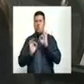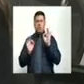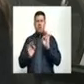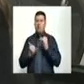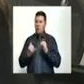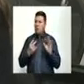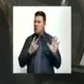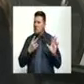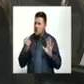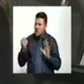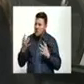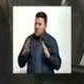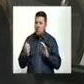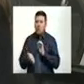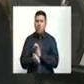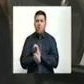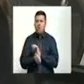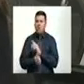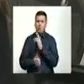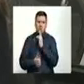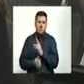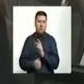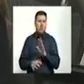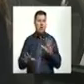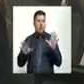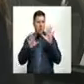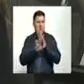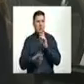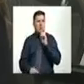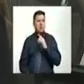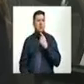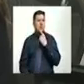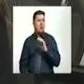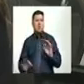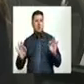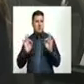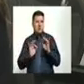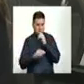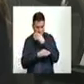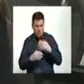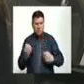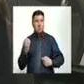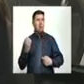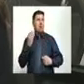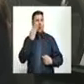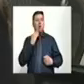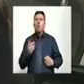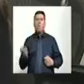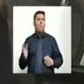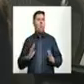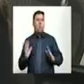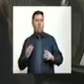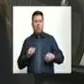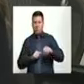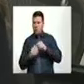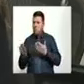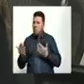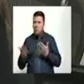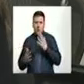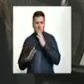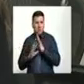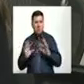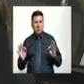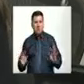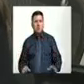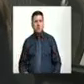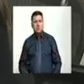más de 700 que estaban en su poder. Nos están engañando como cuando dijeron que no tenían niños reclutados que todavía no han devuelto. Nos están